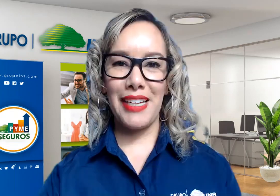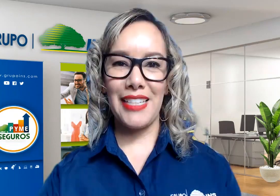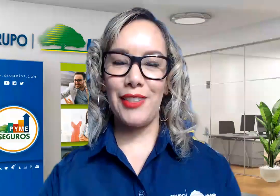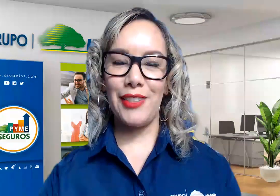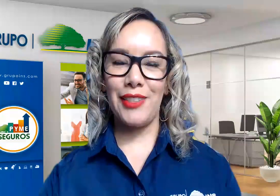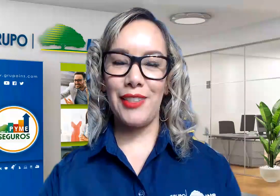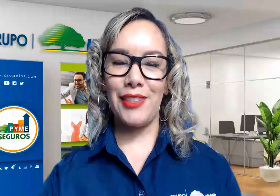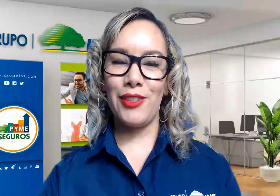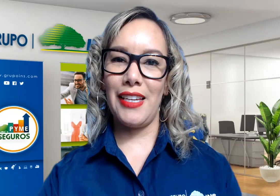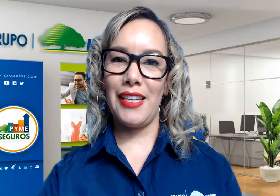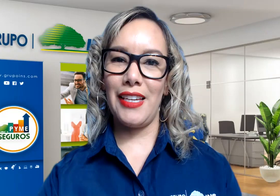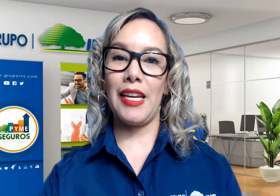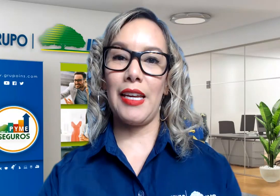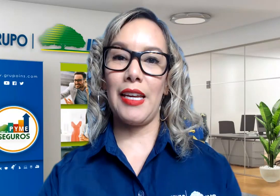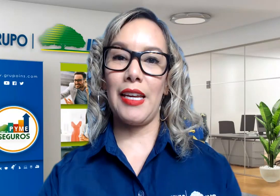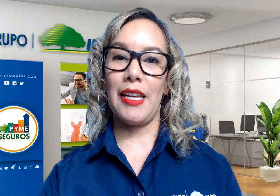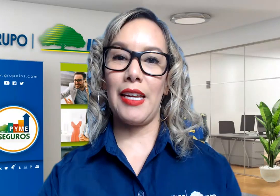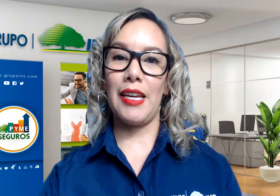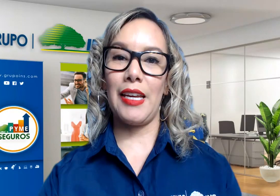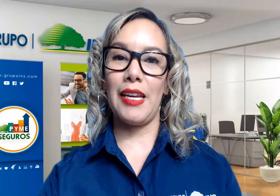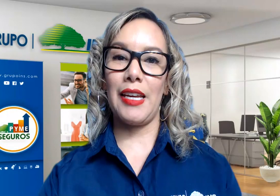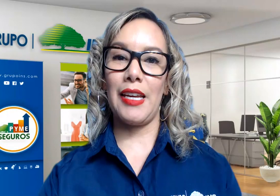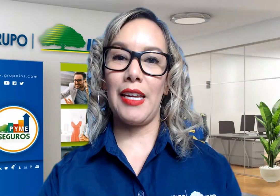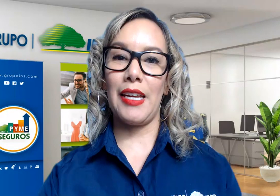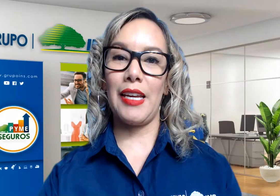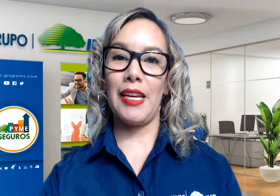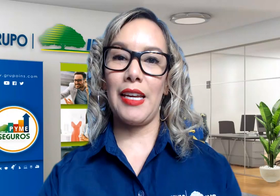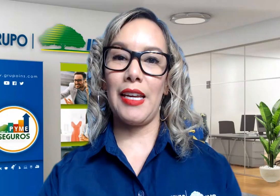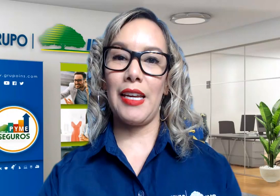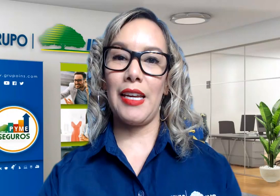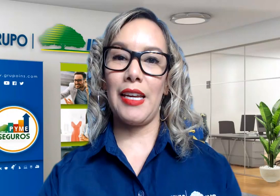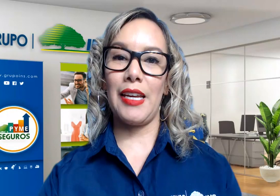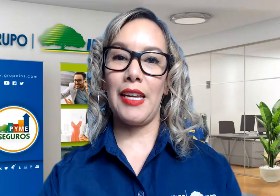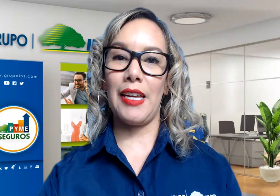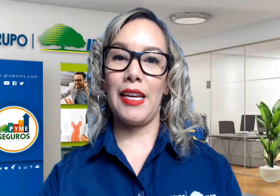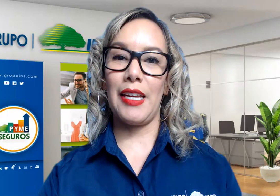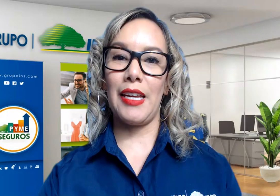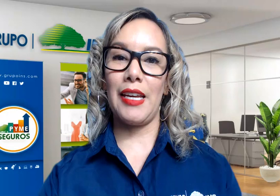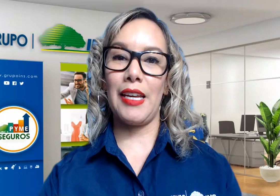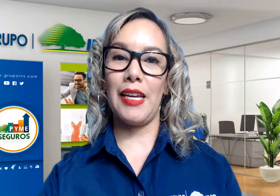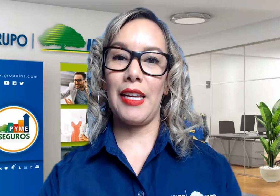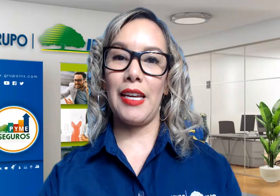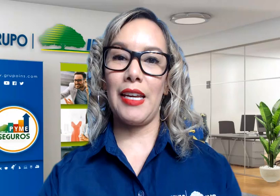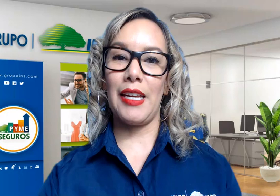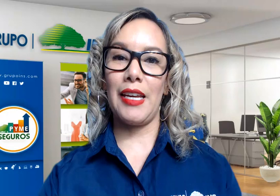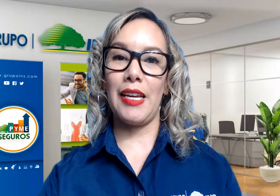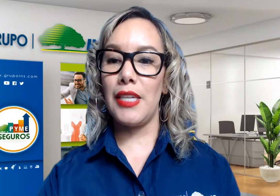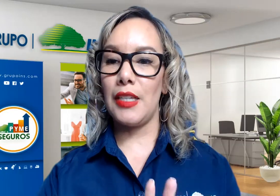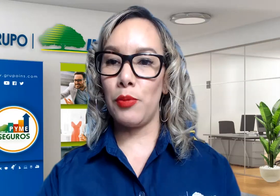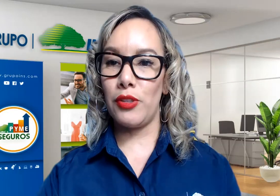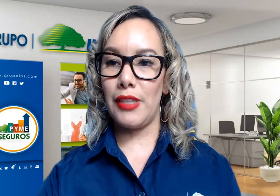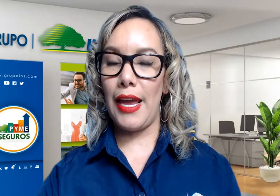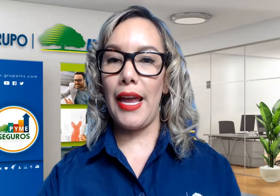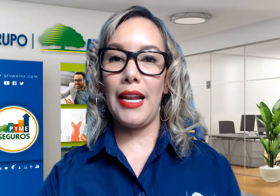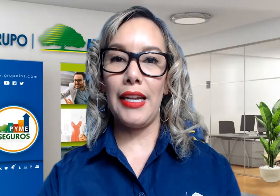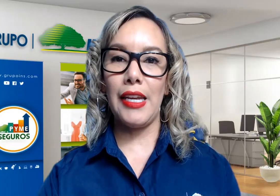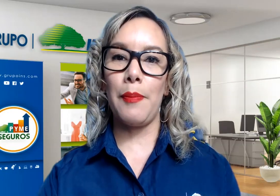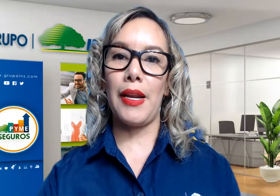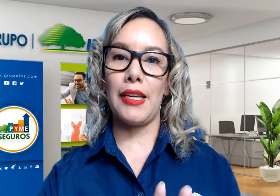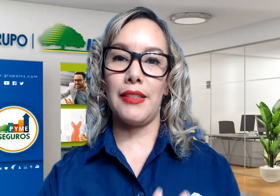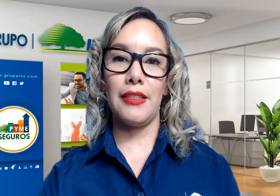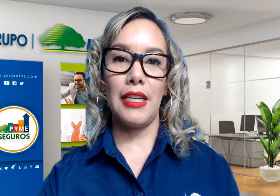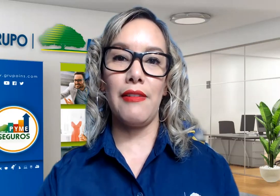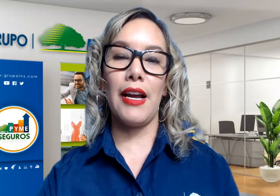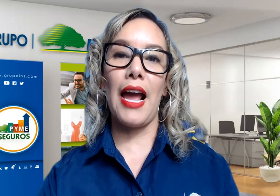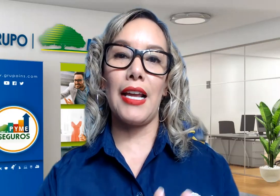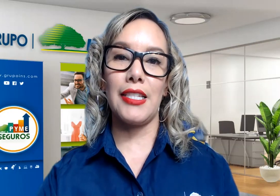Muchísimas gracias Doña Daisy de verdad que tomen en cuenta todo lo que ella les dijo porque es muy importante por acá también ya les posteé